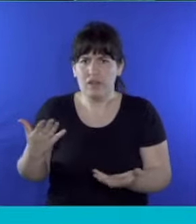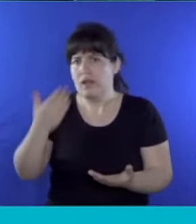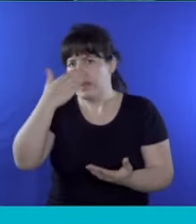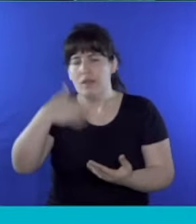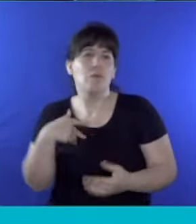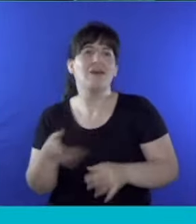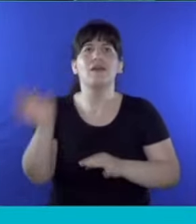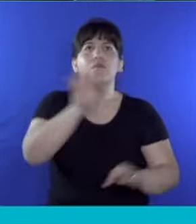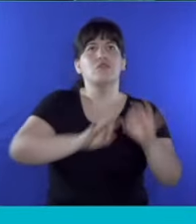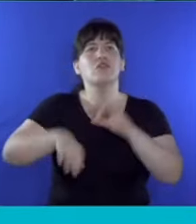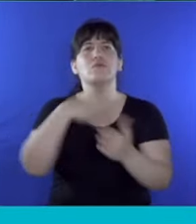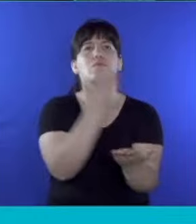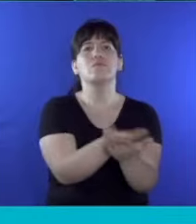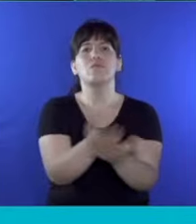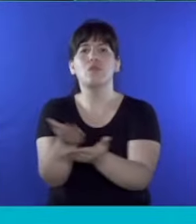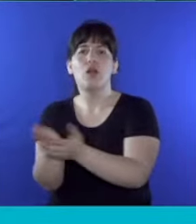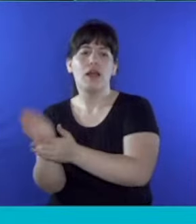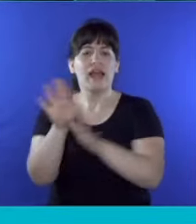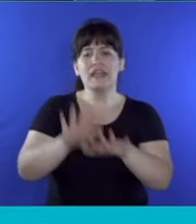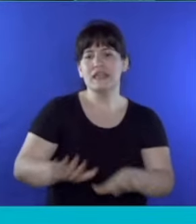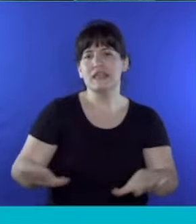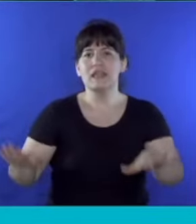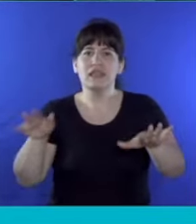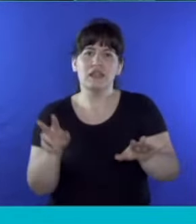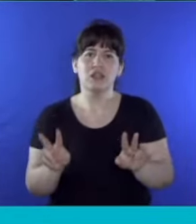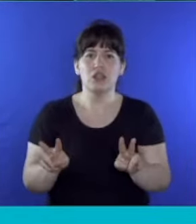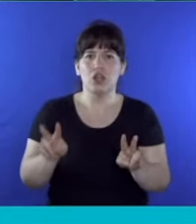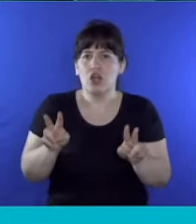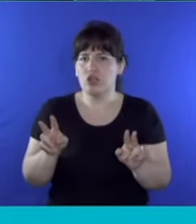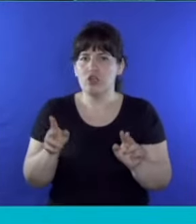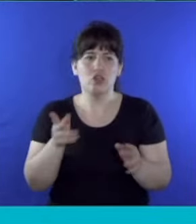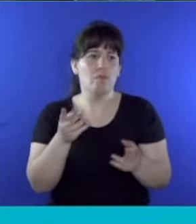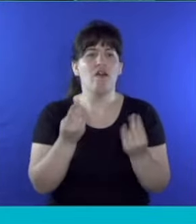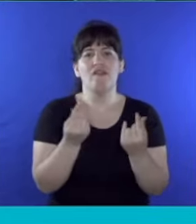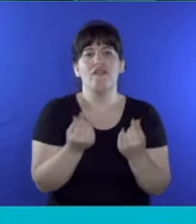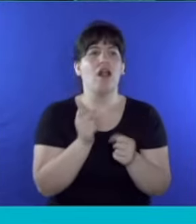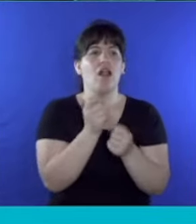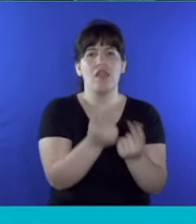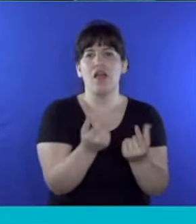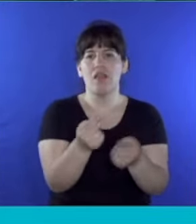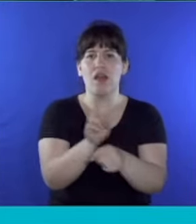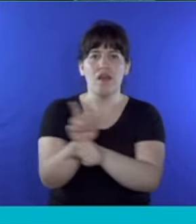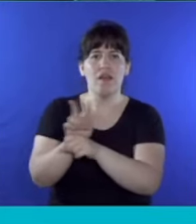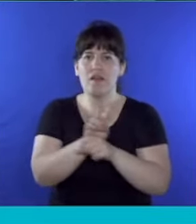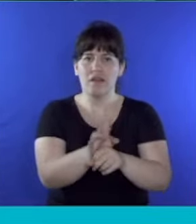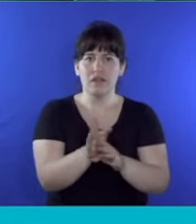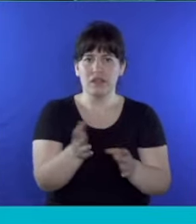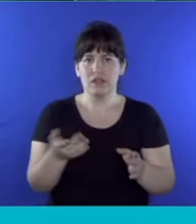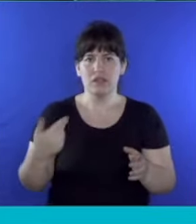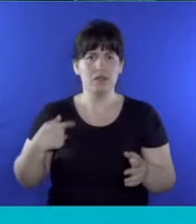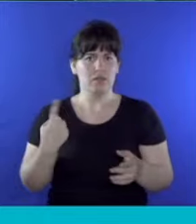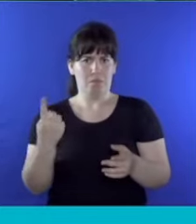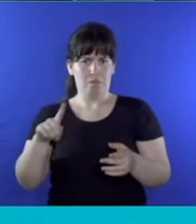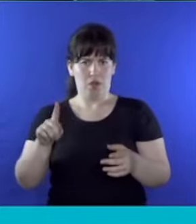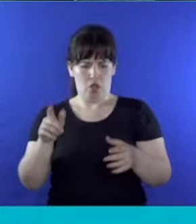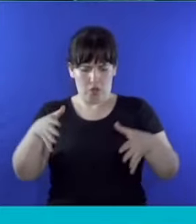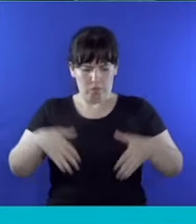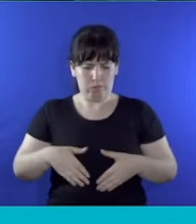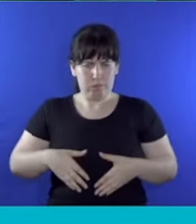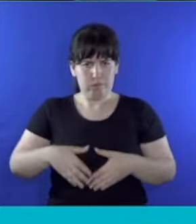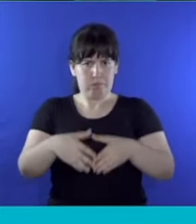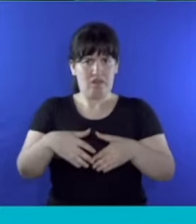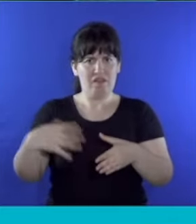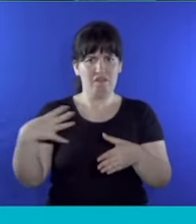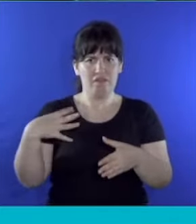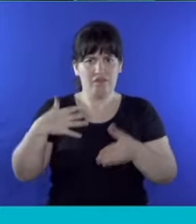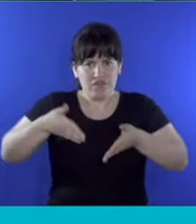reivindicar a los niños y muchos valores que tienen que ver con el ciclo vital de la vida que finalmente llega a término y puede tener